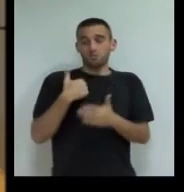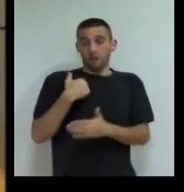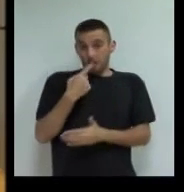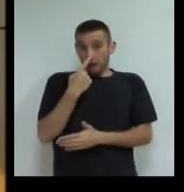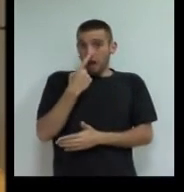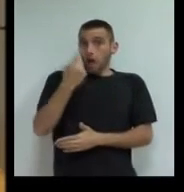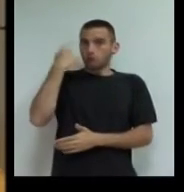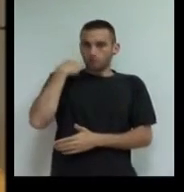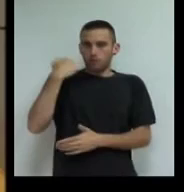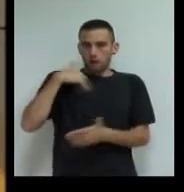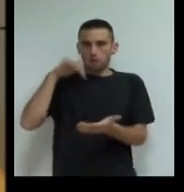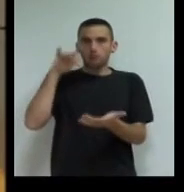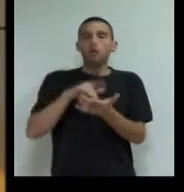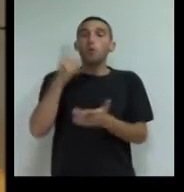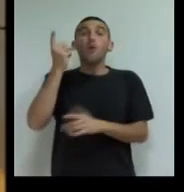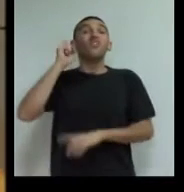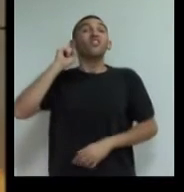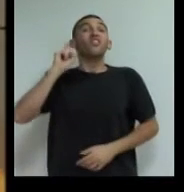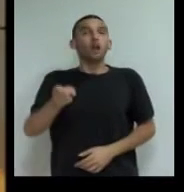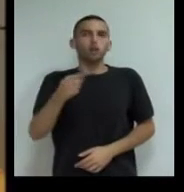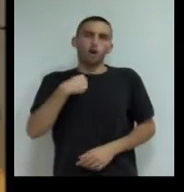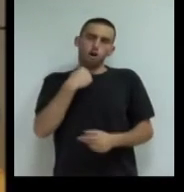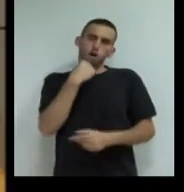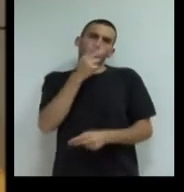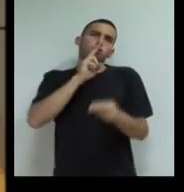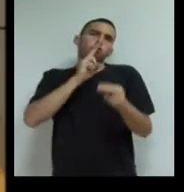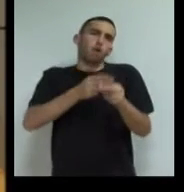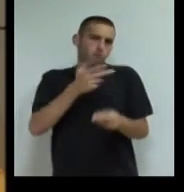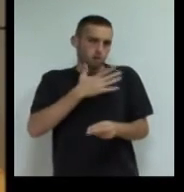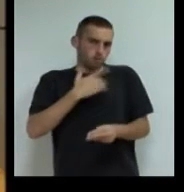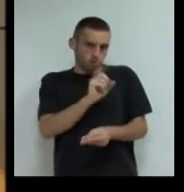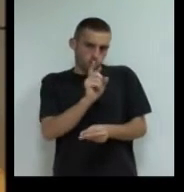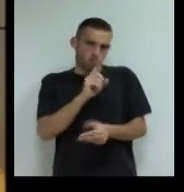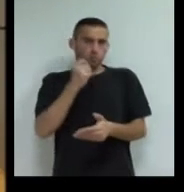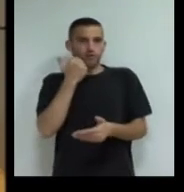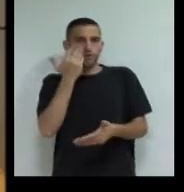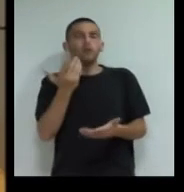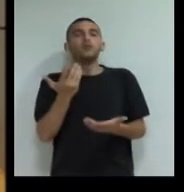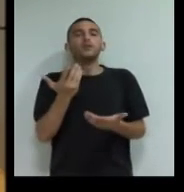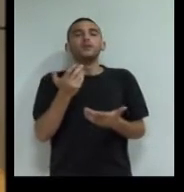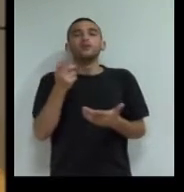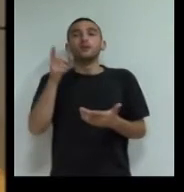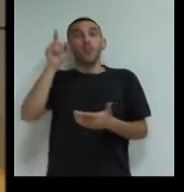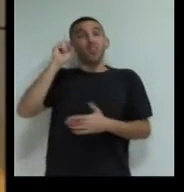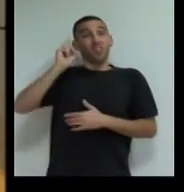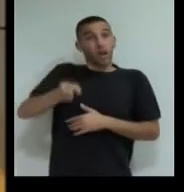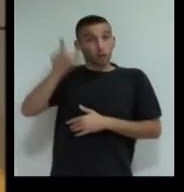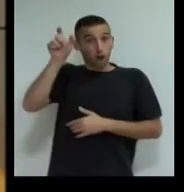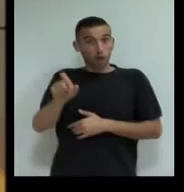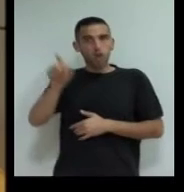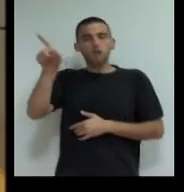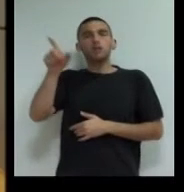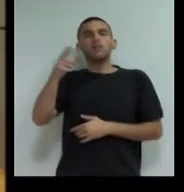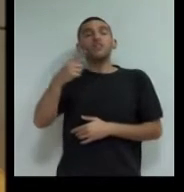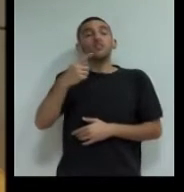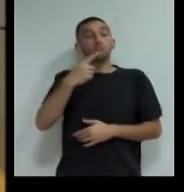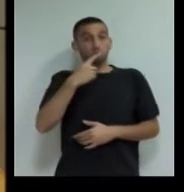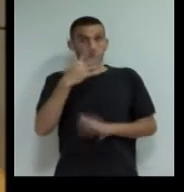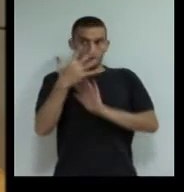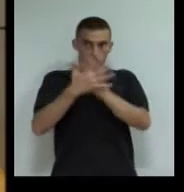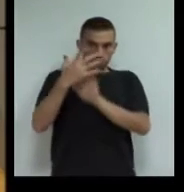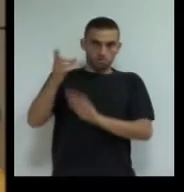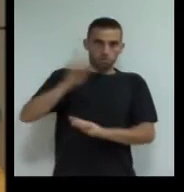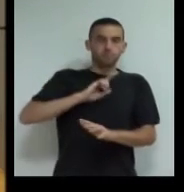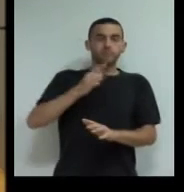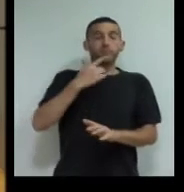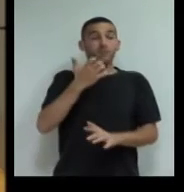hubo gente, o hubo un director en concreto, no voy a decir el nombre porque eso sería feo, que llegó a decirnos, oye, si me proyectáis dentro de la